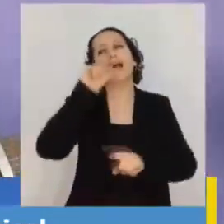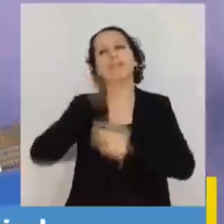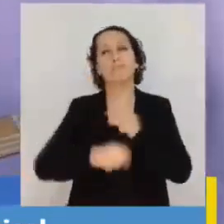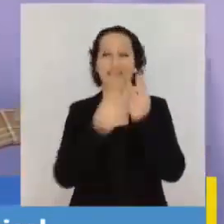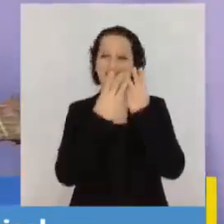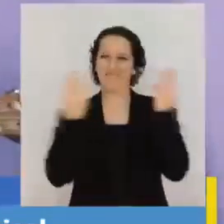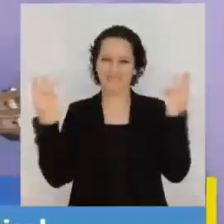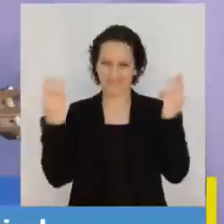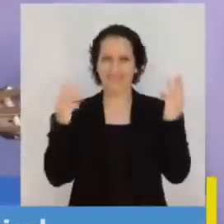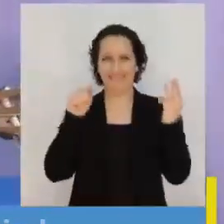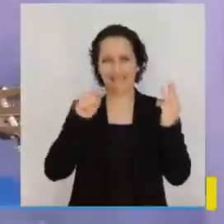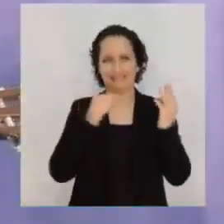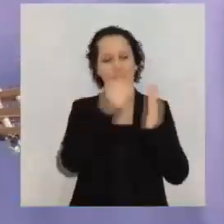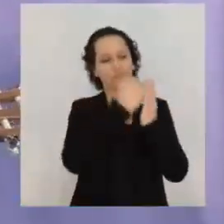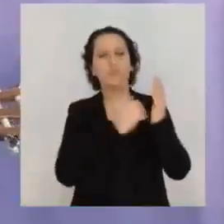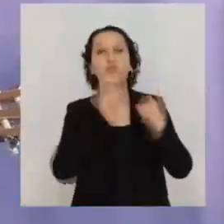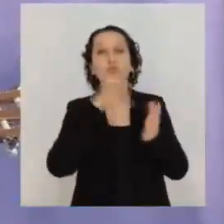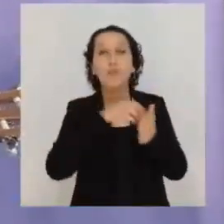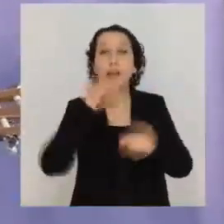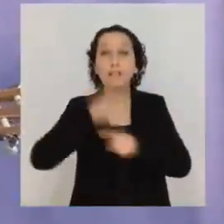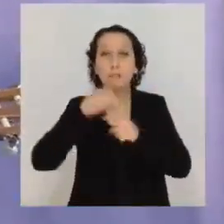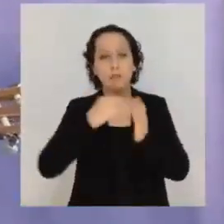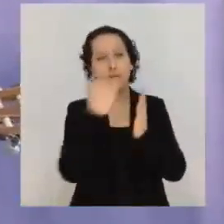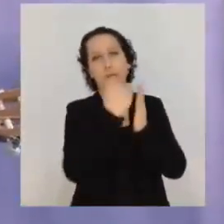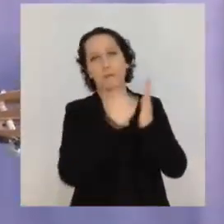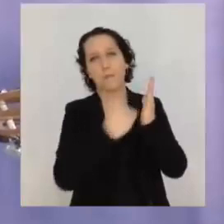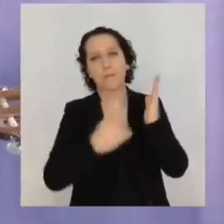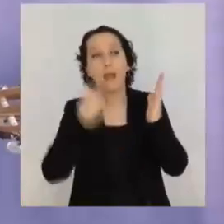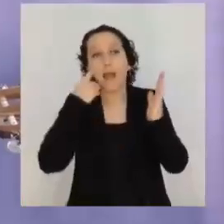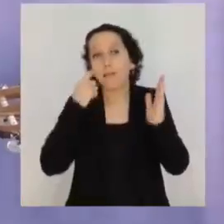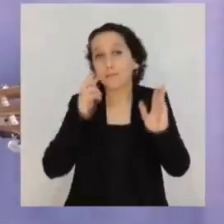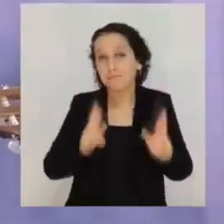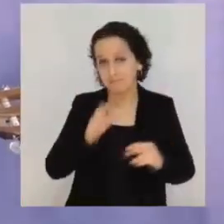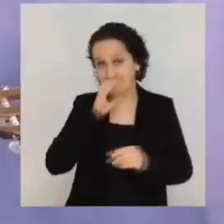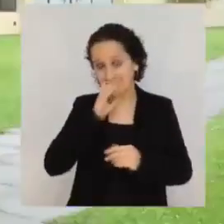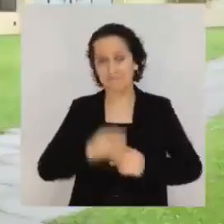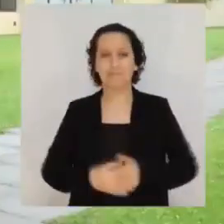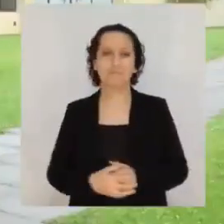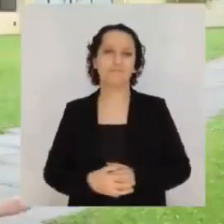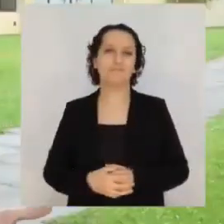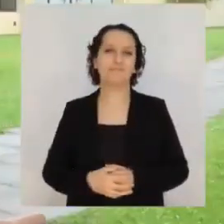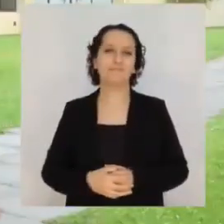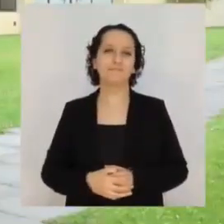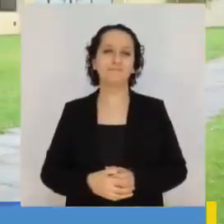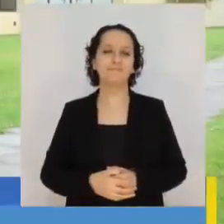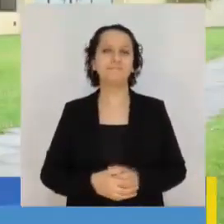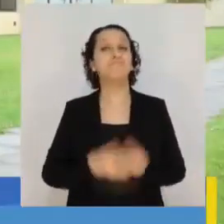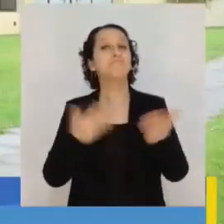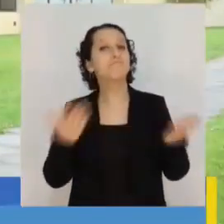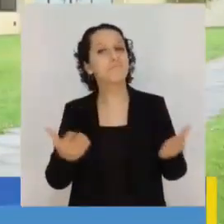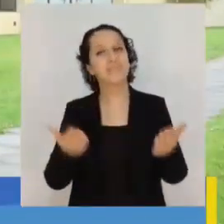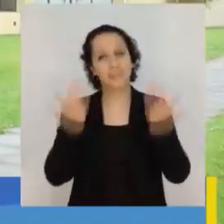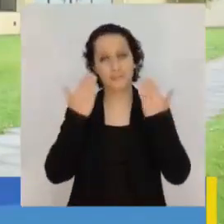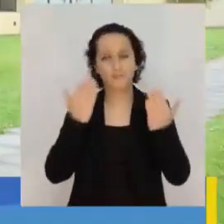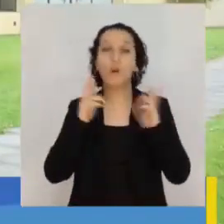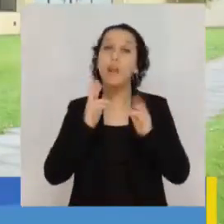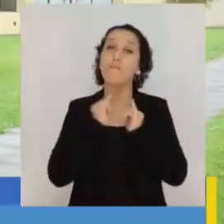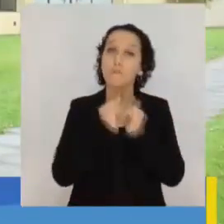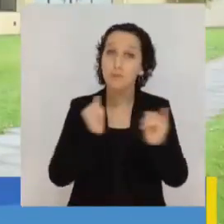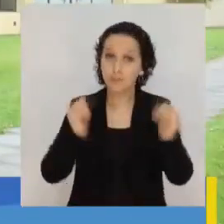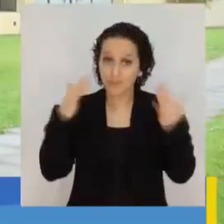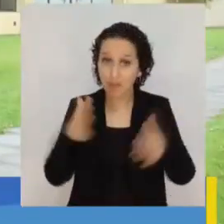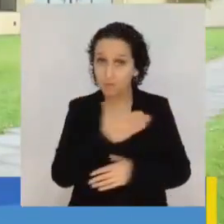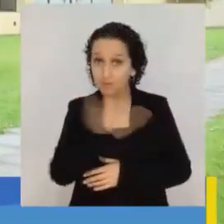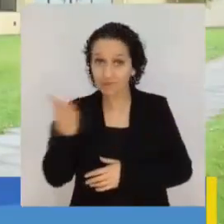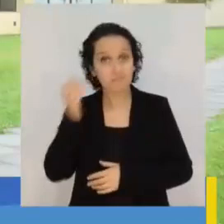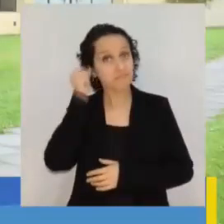web oficial de este organismo de Naciones Unidas. Y de esta forma ya nos despedimos, esperamos que se hayan informado